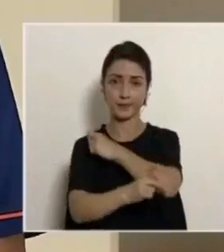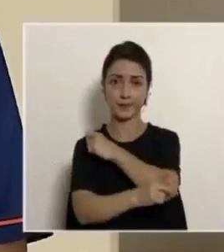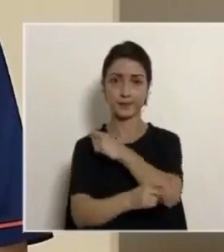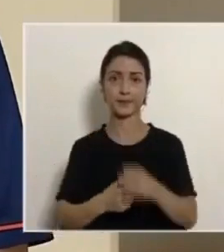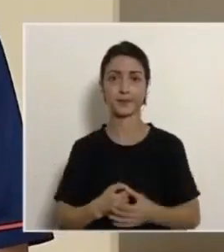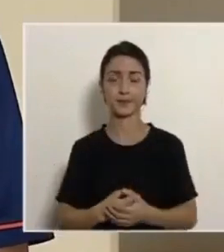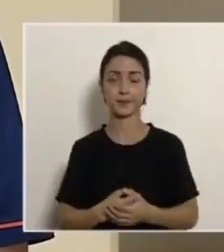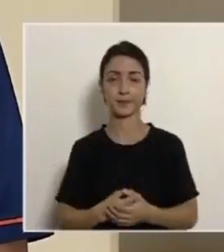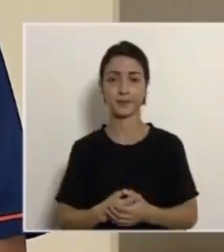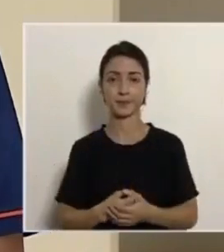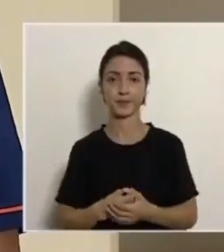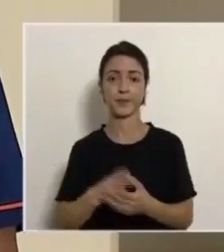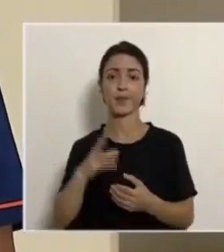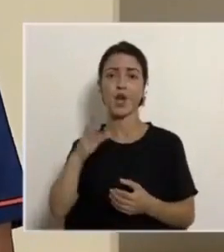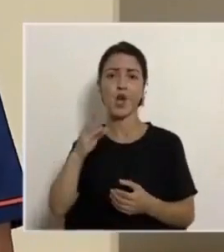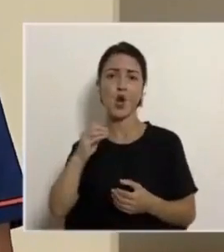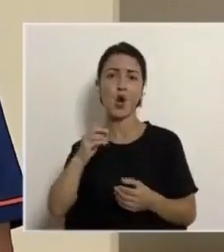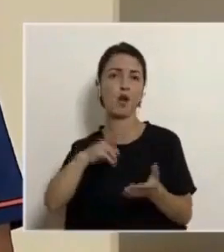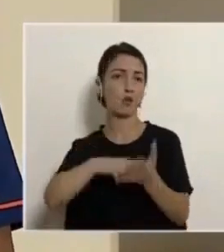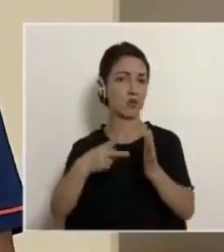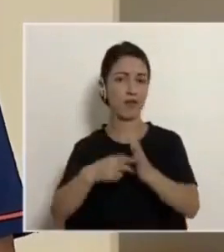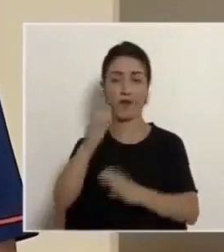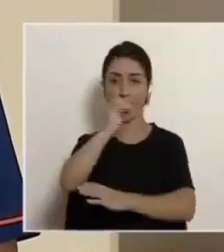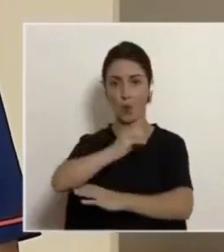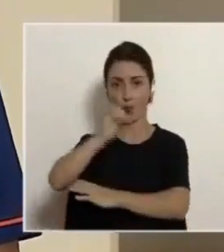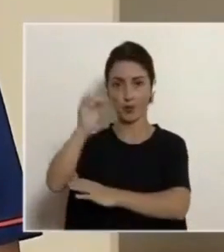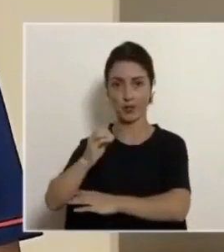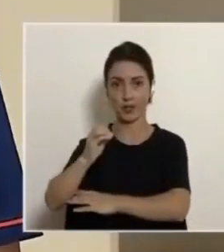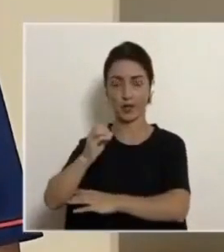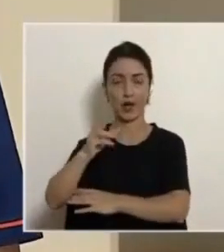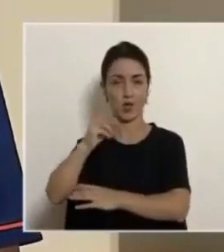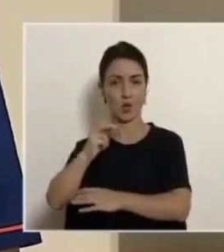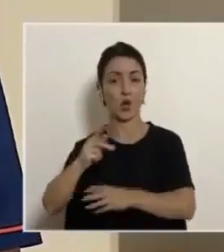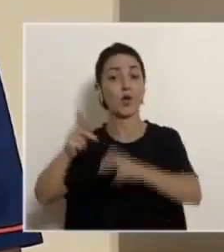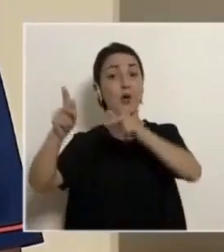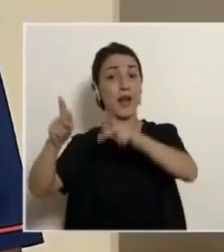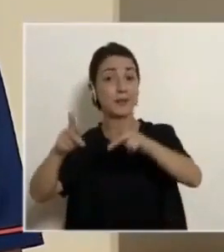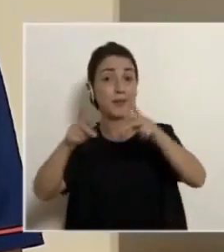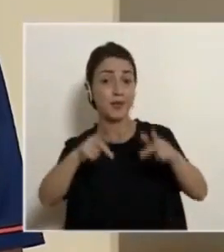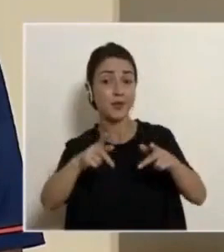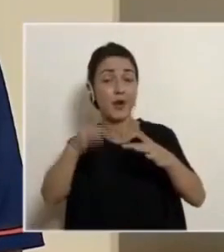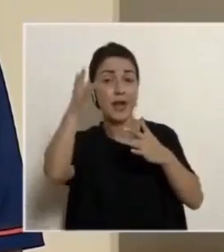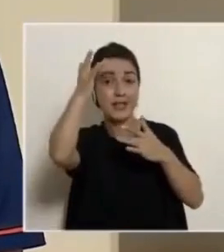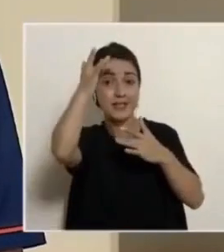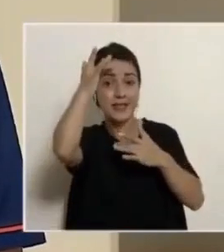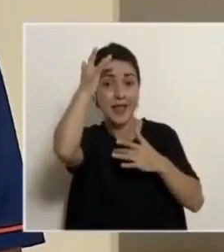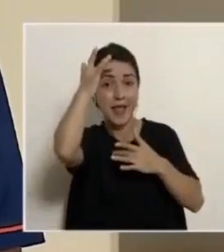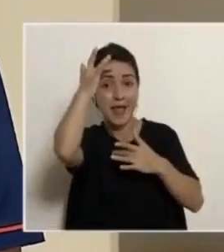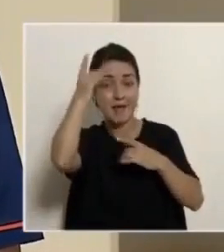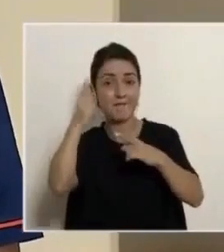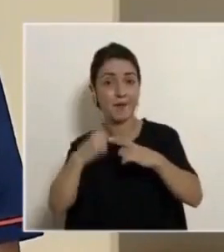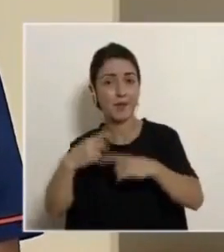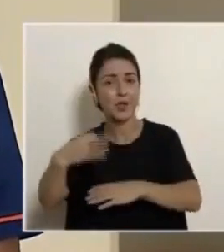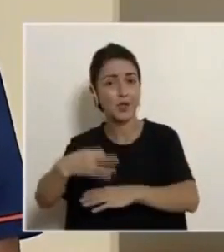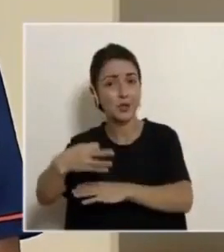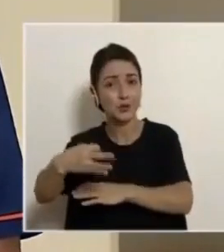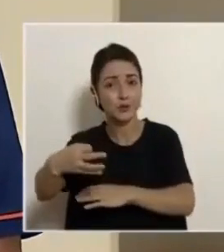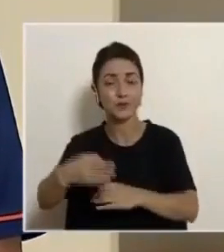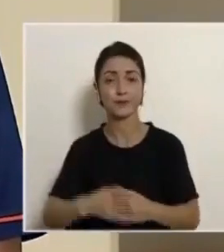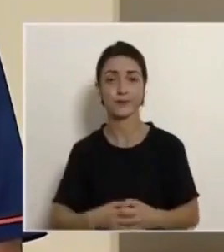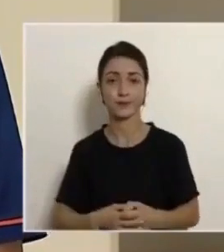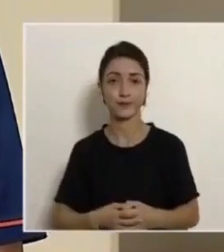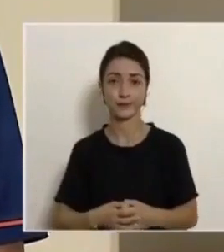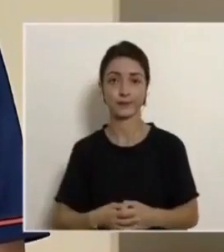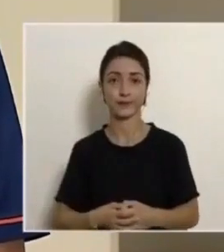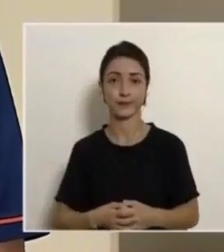no en el marco de las estadísticas, en el marco de las personas que se nos están enfermando todos los días,